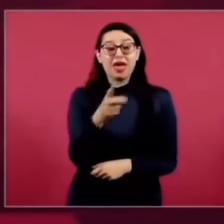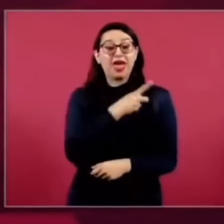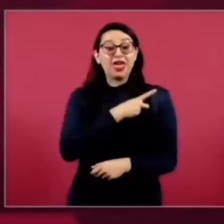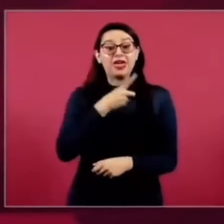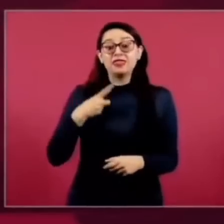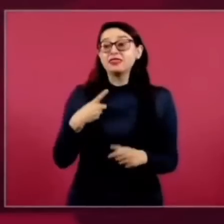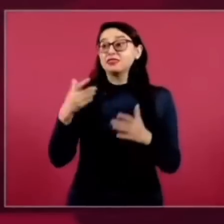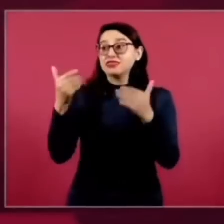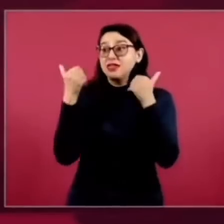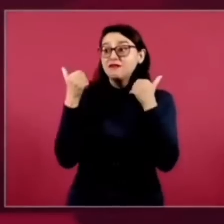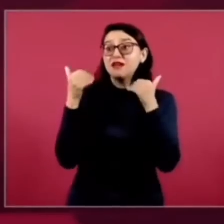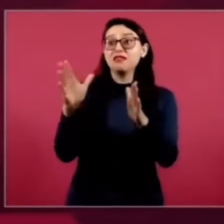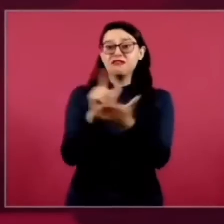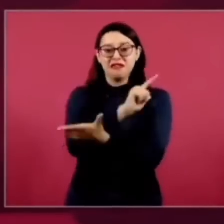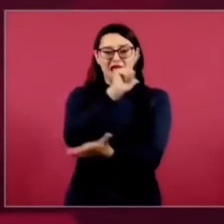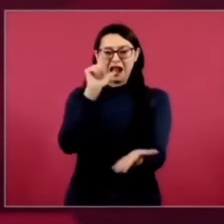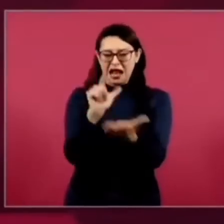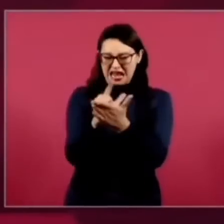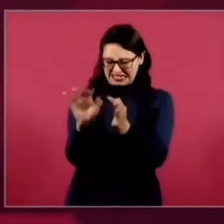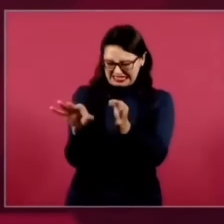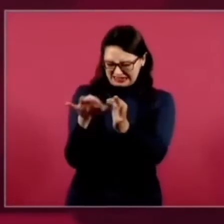el faro de la ley.